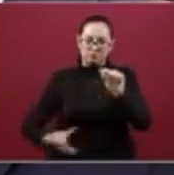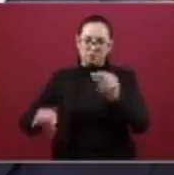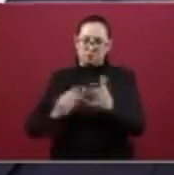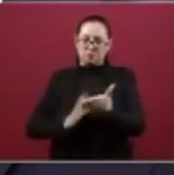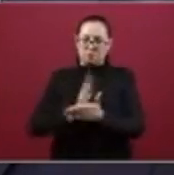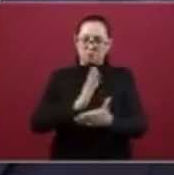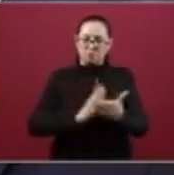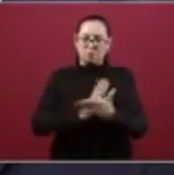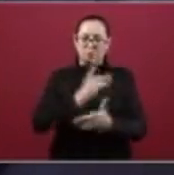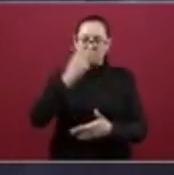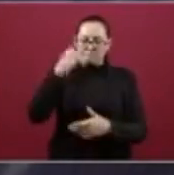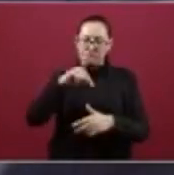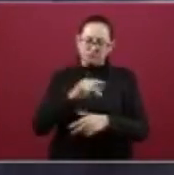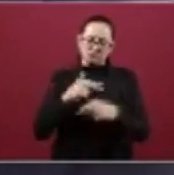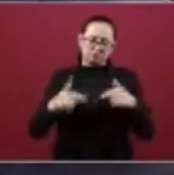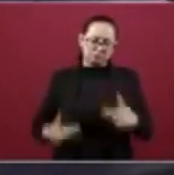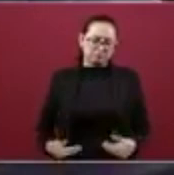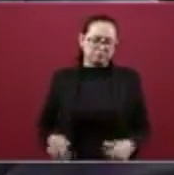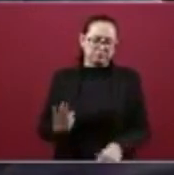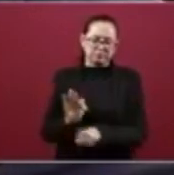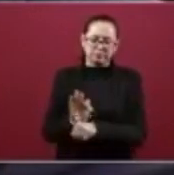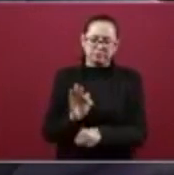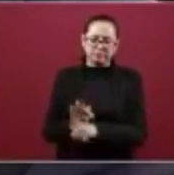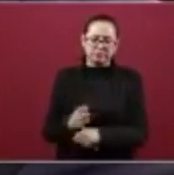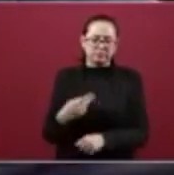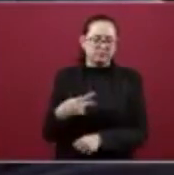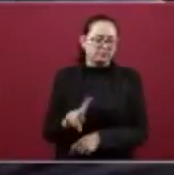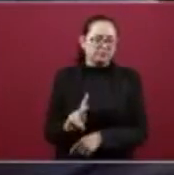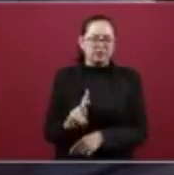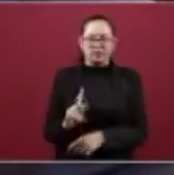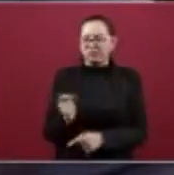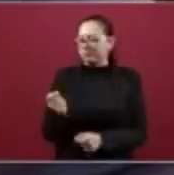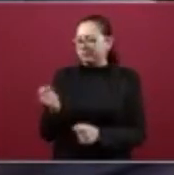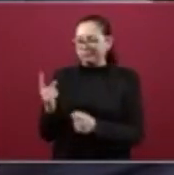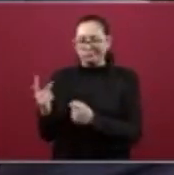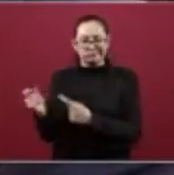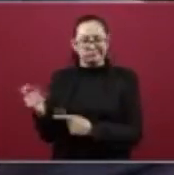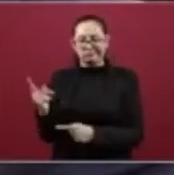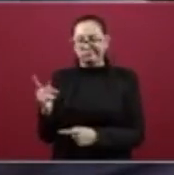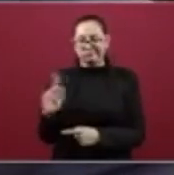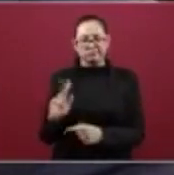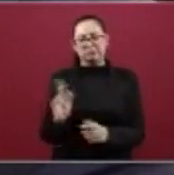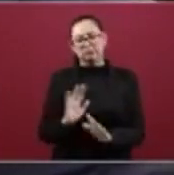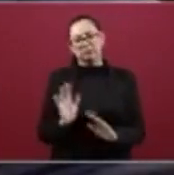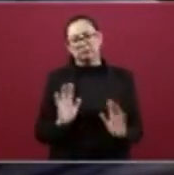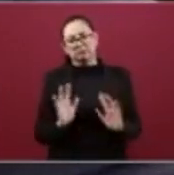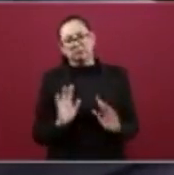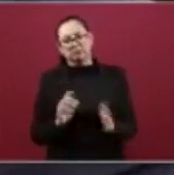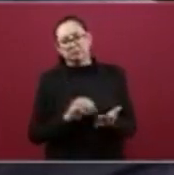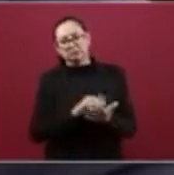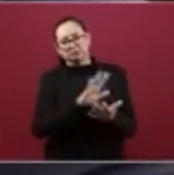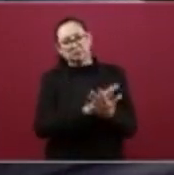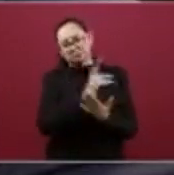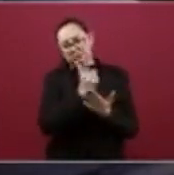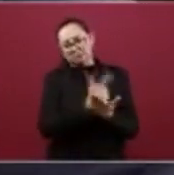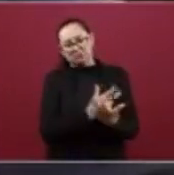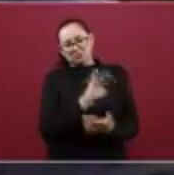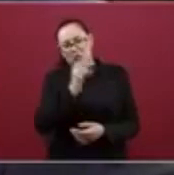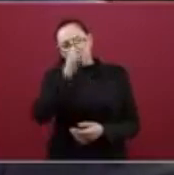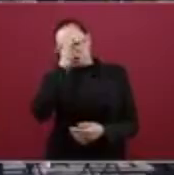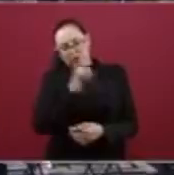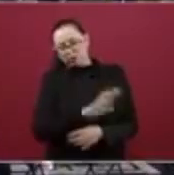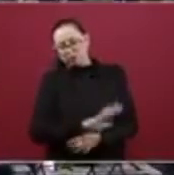humanitaria, pero en algunos casos no aceptaron inscribirse,